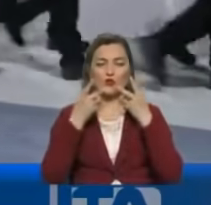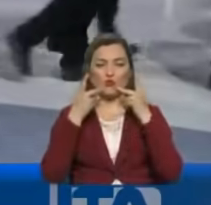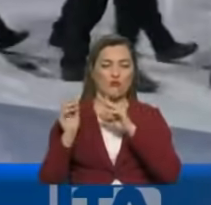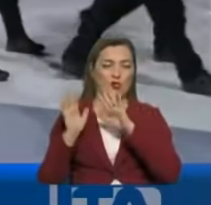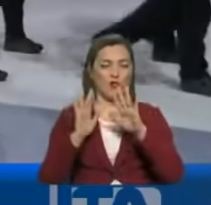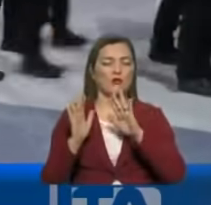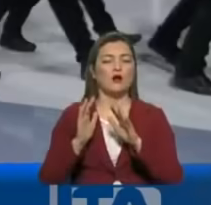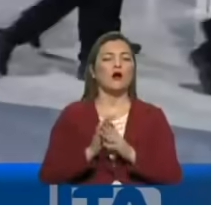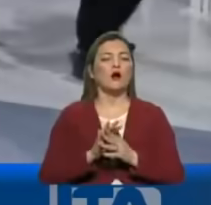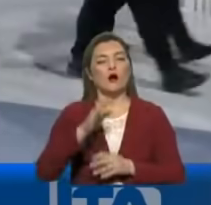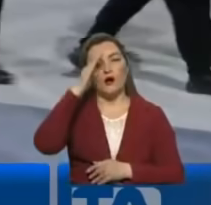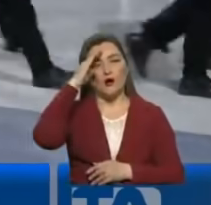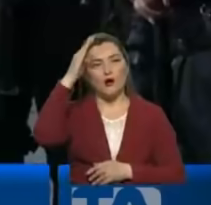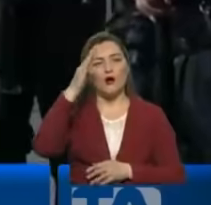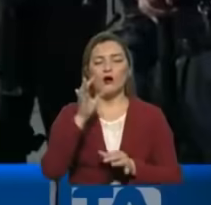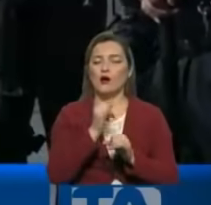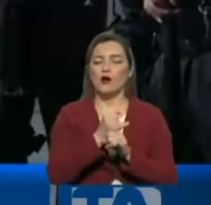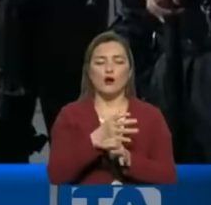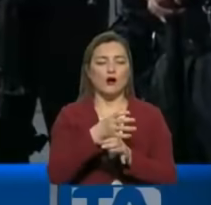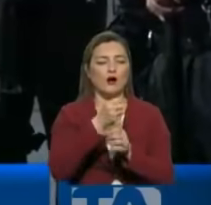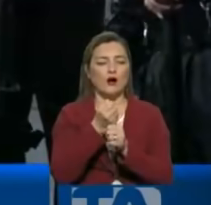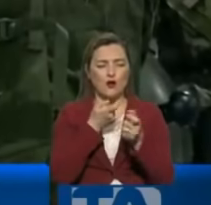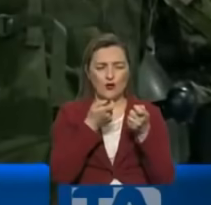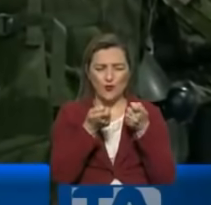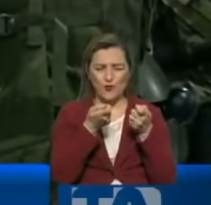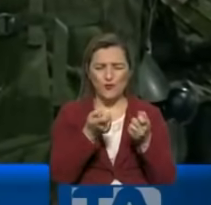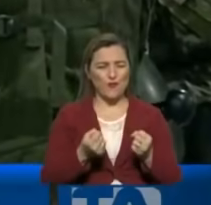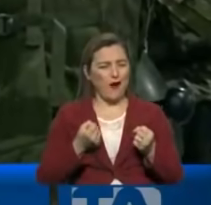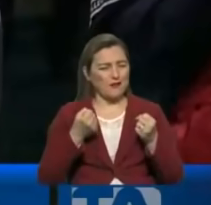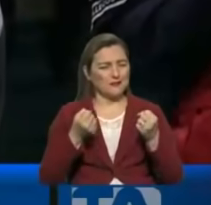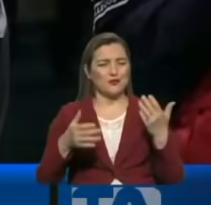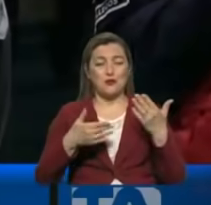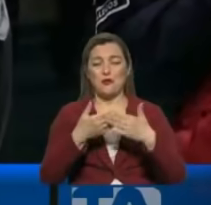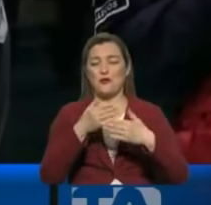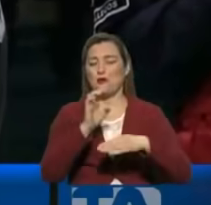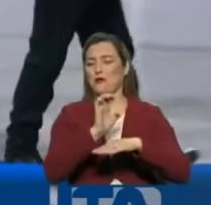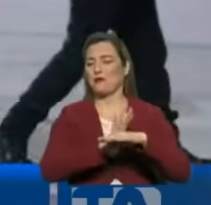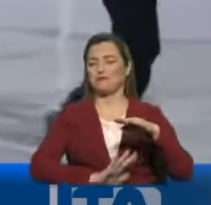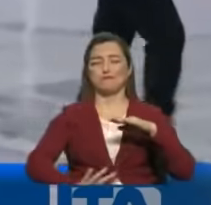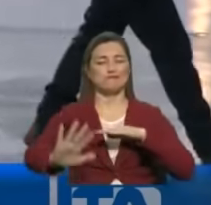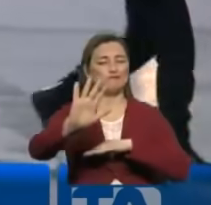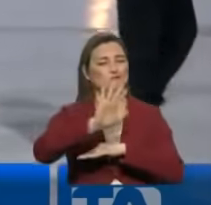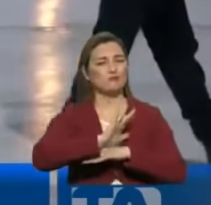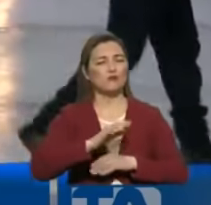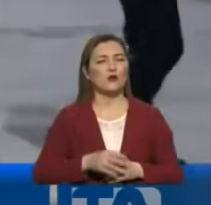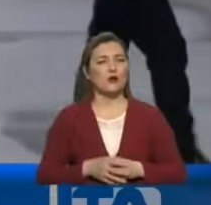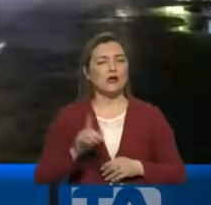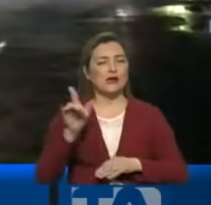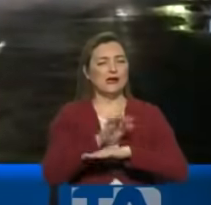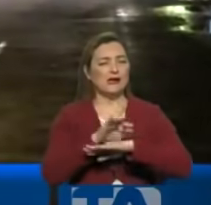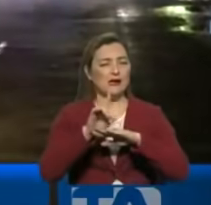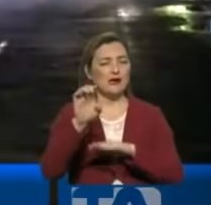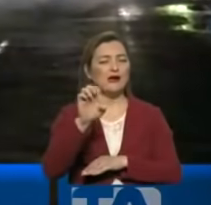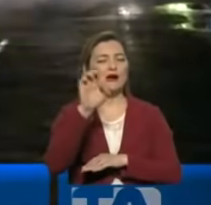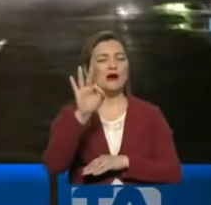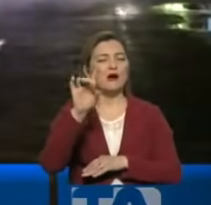públicos, las entidades de seguridad continuarán realizando operativos de control en todo el país. Como antecedente, Zapata indica que el pasado